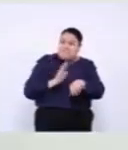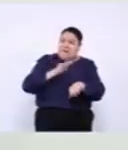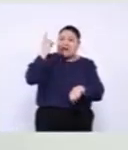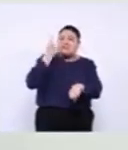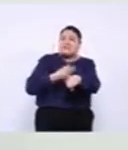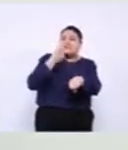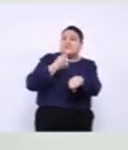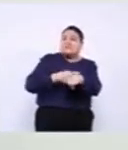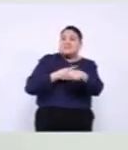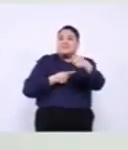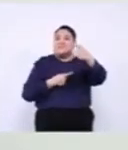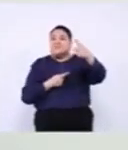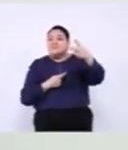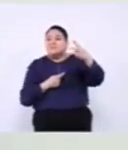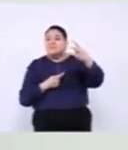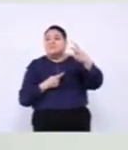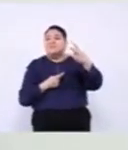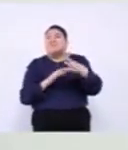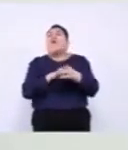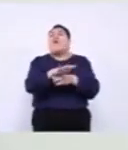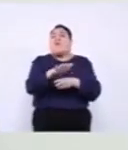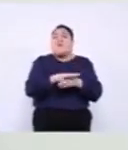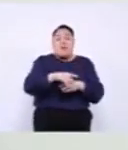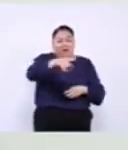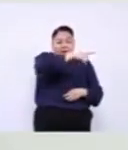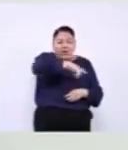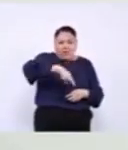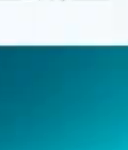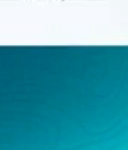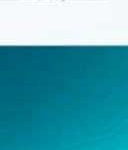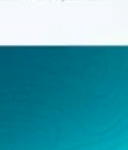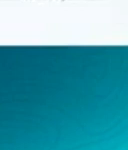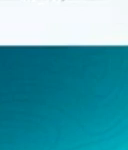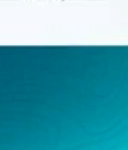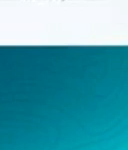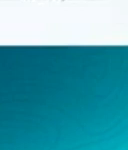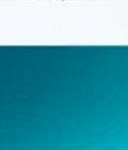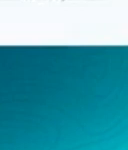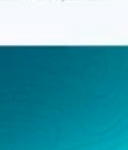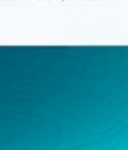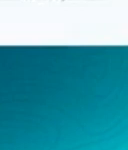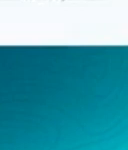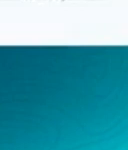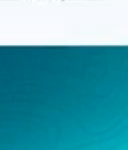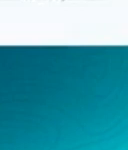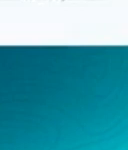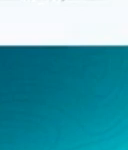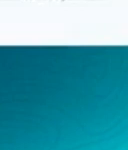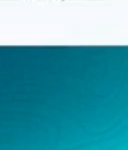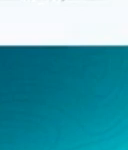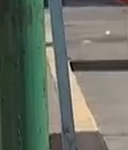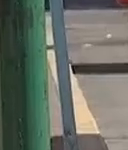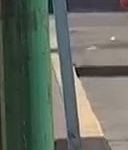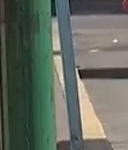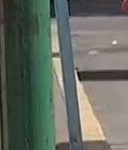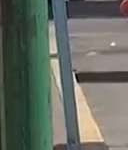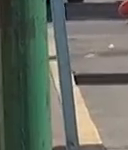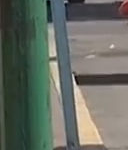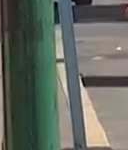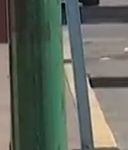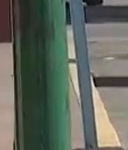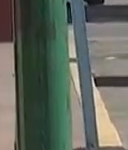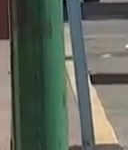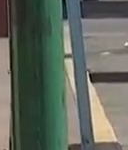presidenta del Inegi Graciela Márquez colín detalló que la muestra se realizó entre noviembre de 2021 y enero de 2022